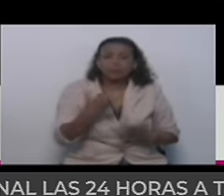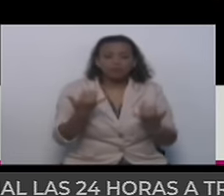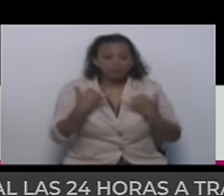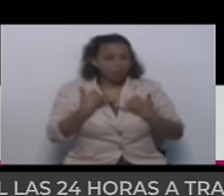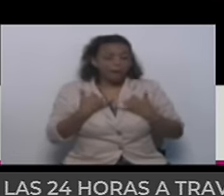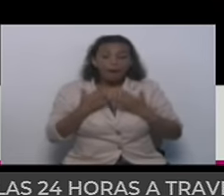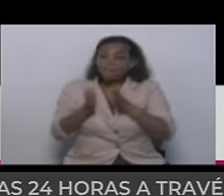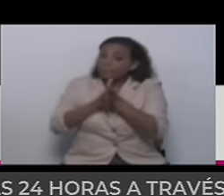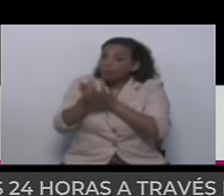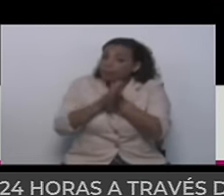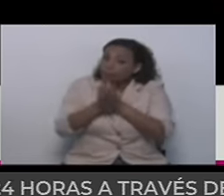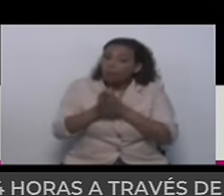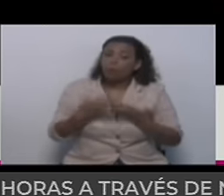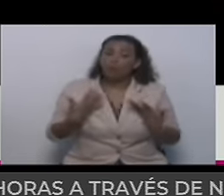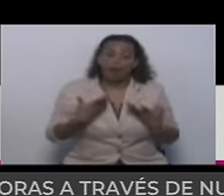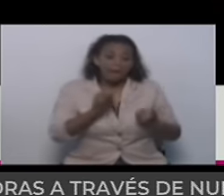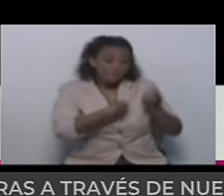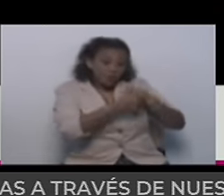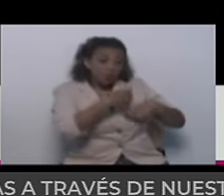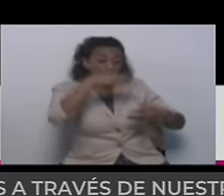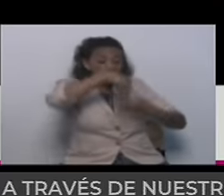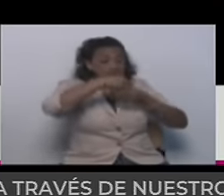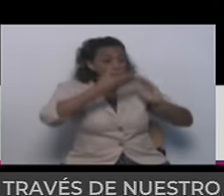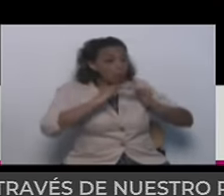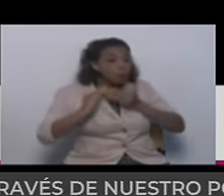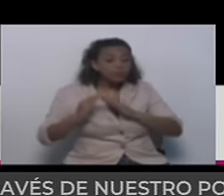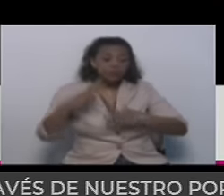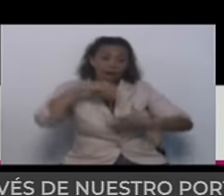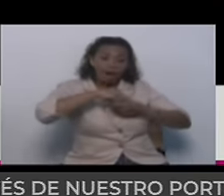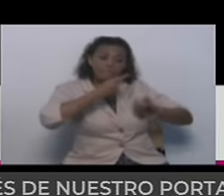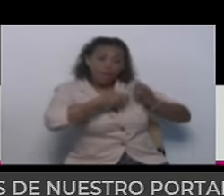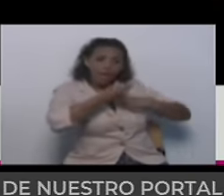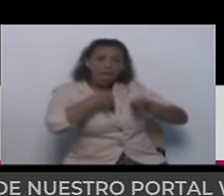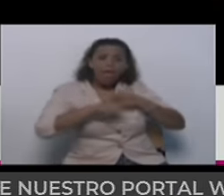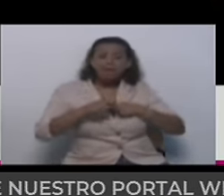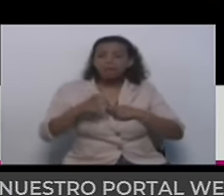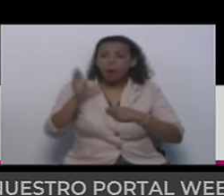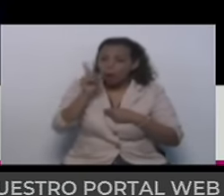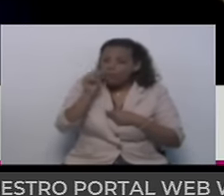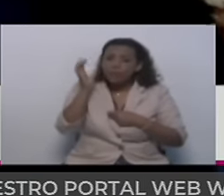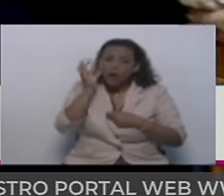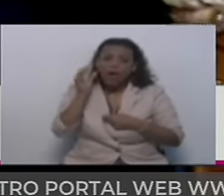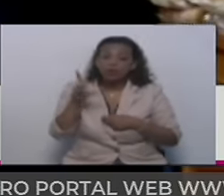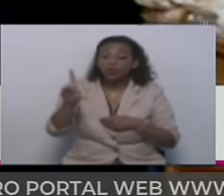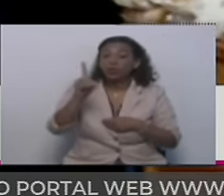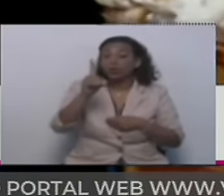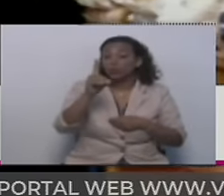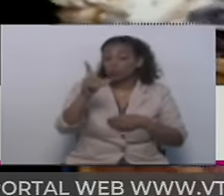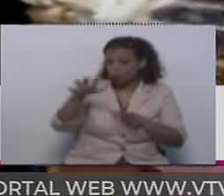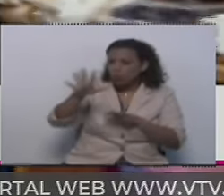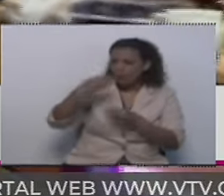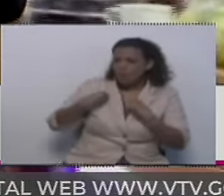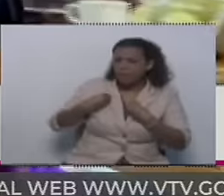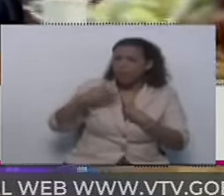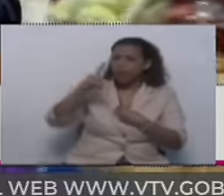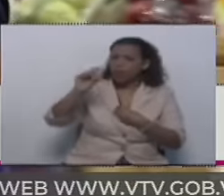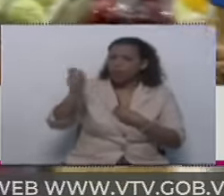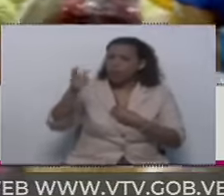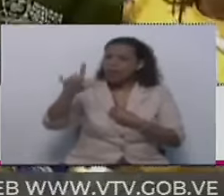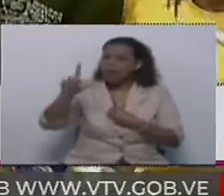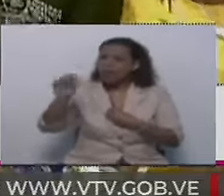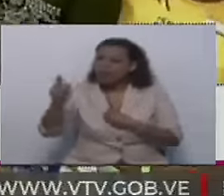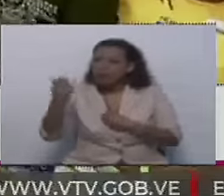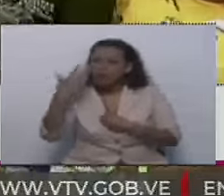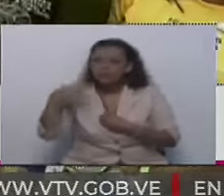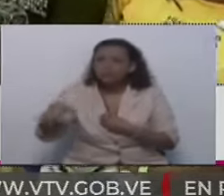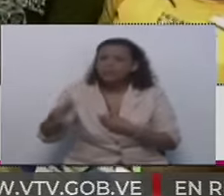los emprendedores, los bodegueros, las emprendedoras, las bodegueras. Tú vienes de La Dolorita, ¿verdad? De La Dolorita. ¿Qué me